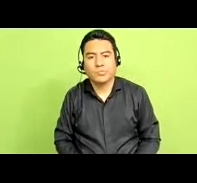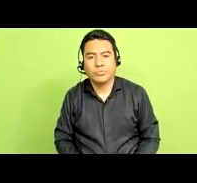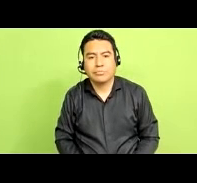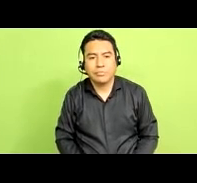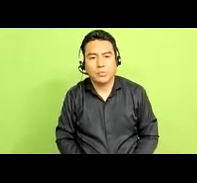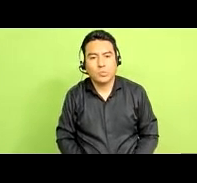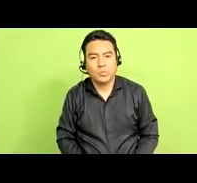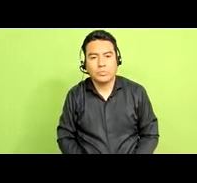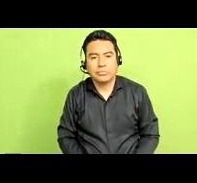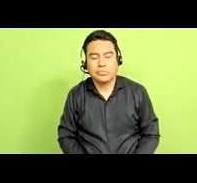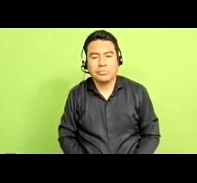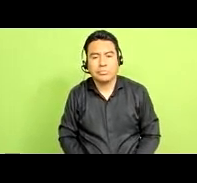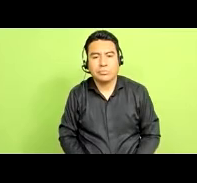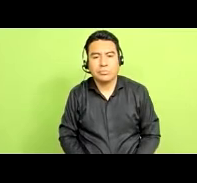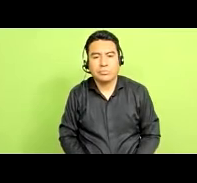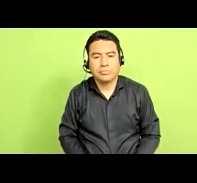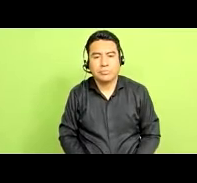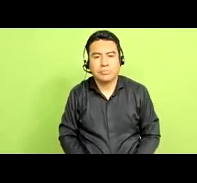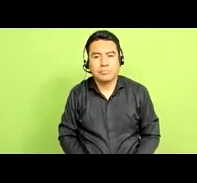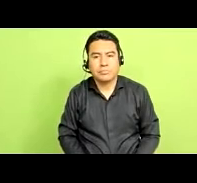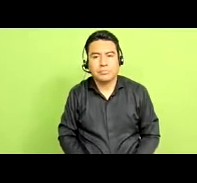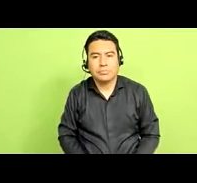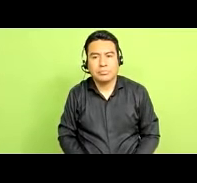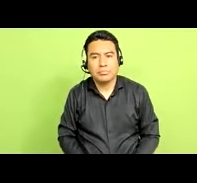y es en cuenta habilitado el micrófono